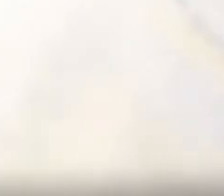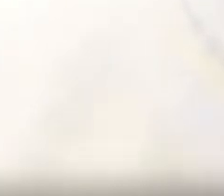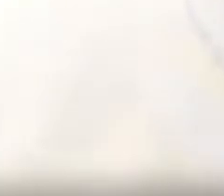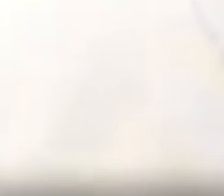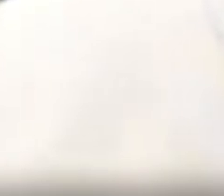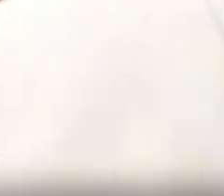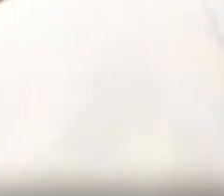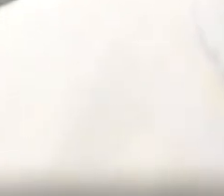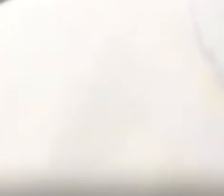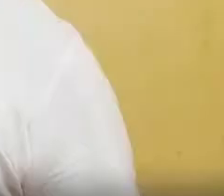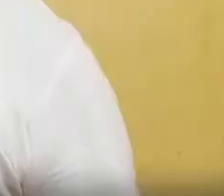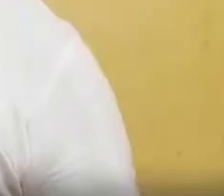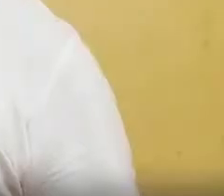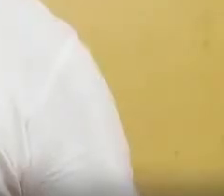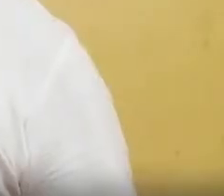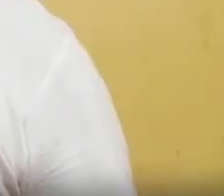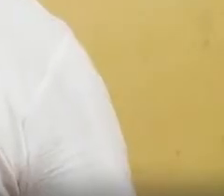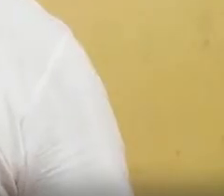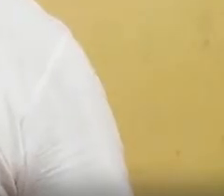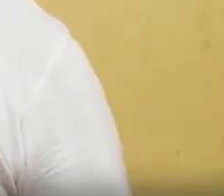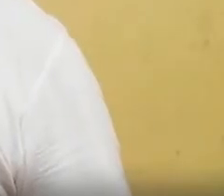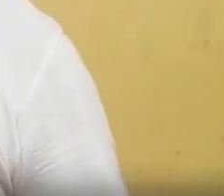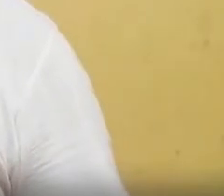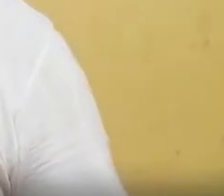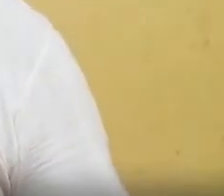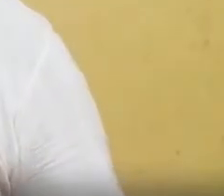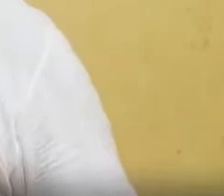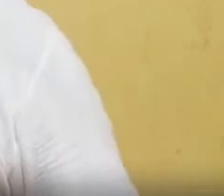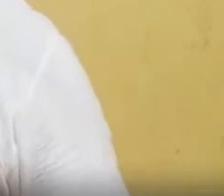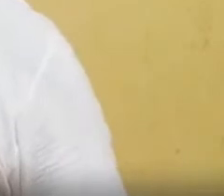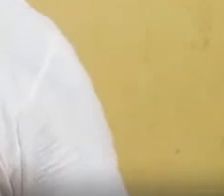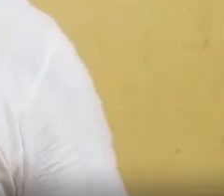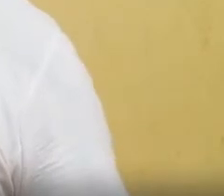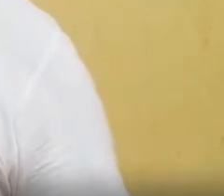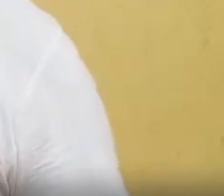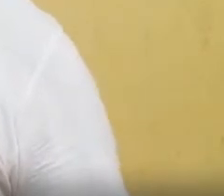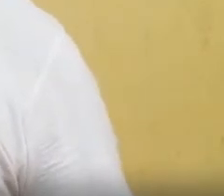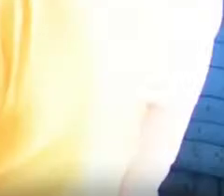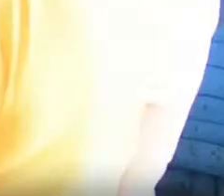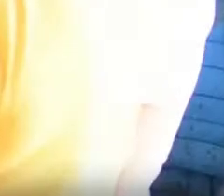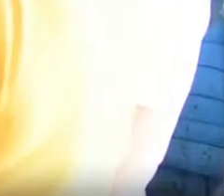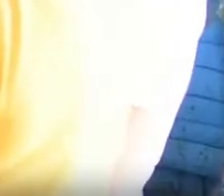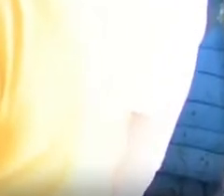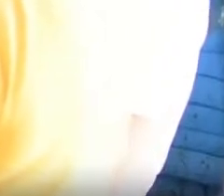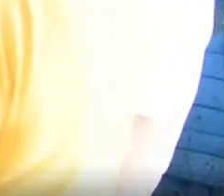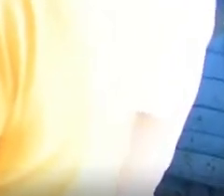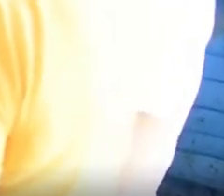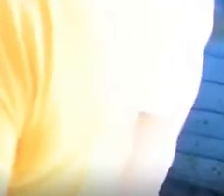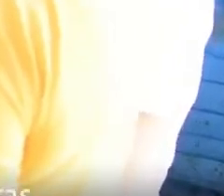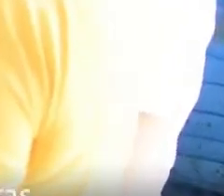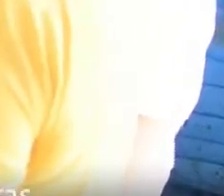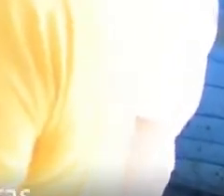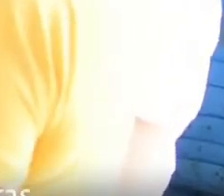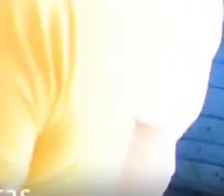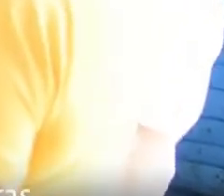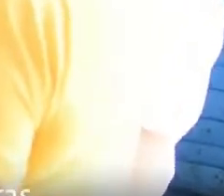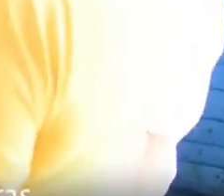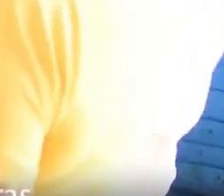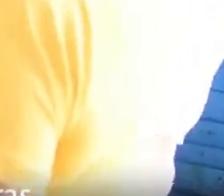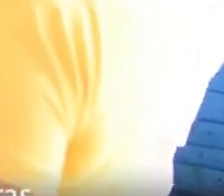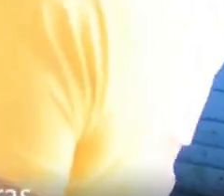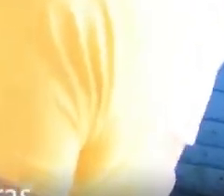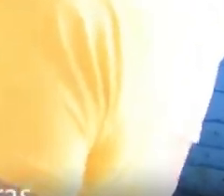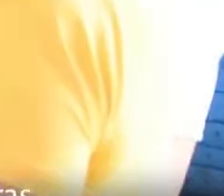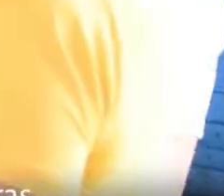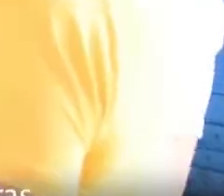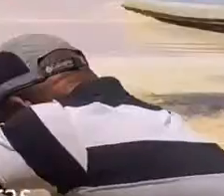de teléfono, WhatsApp, y lo distribuimos a las personas que vienen y a los negocios de la comunidad. La ruta hacia un